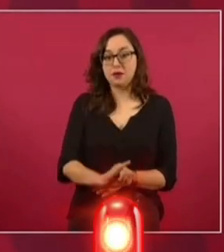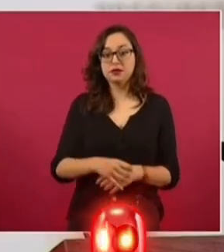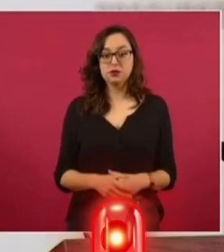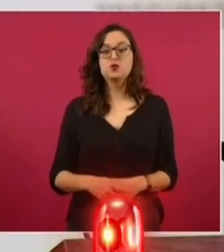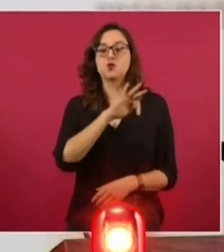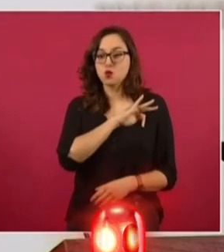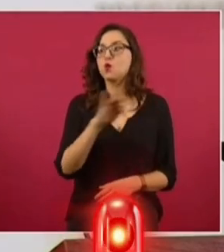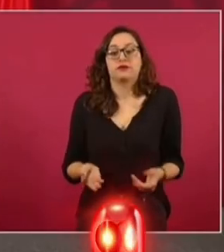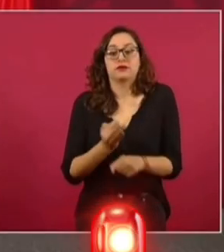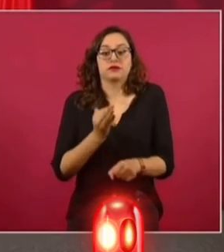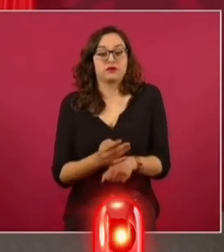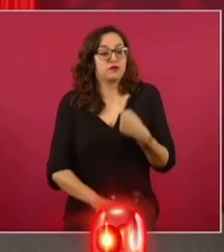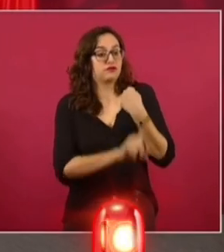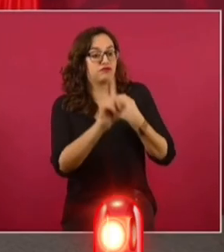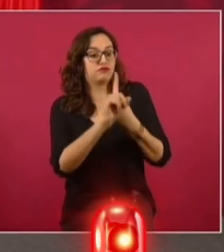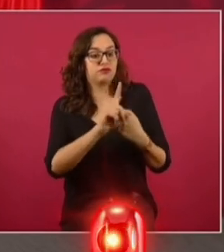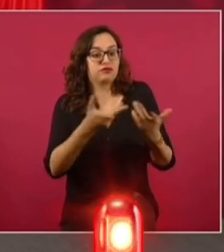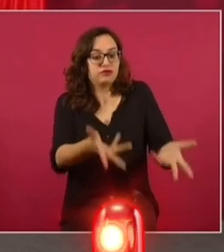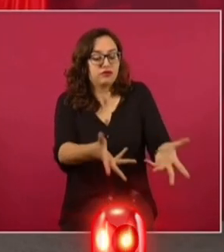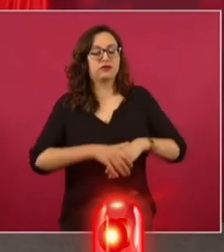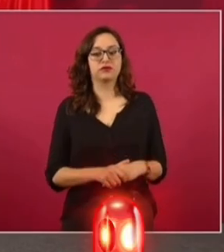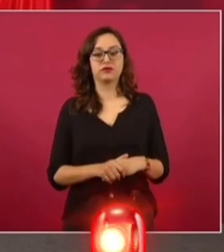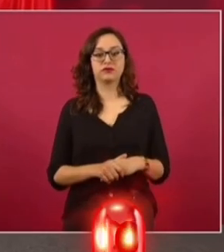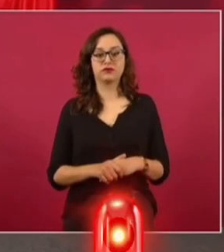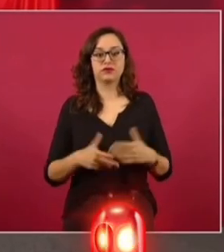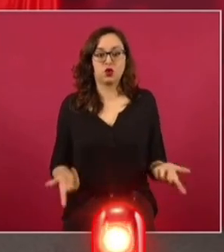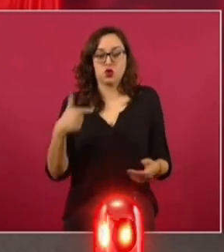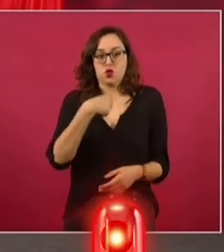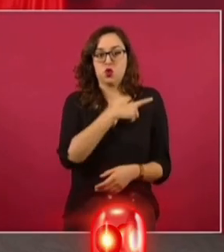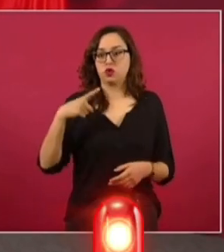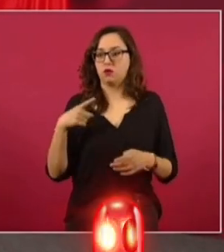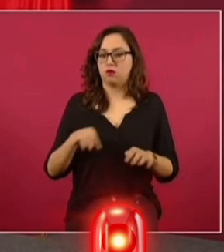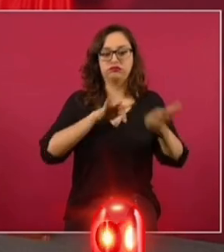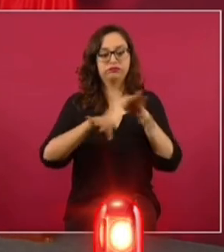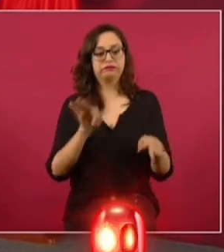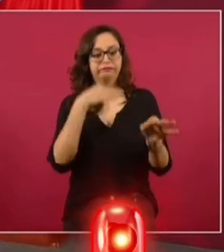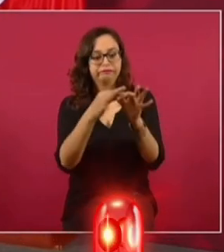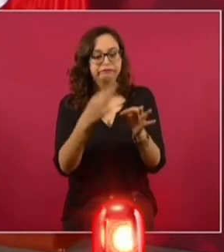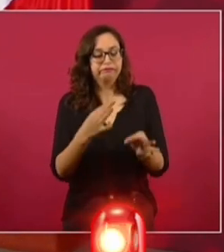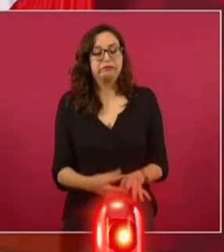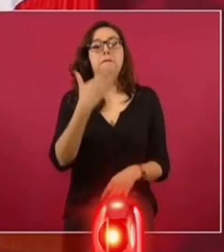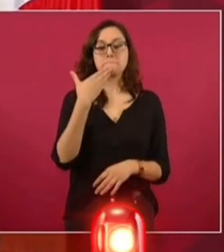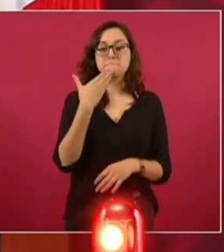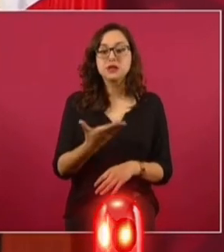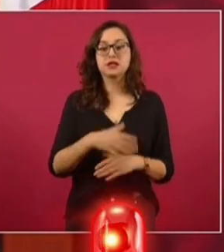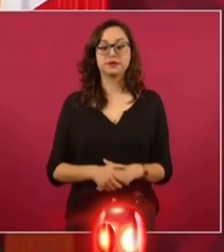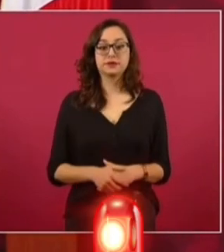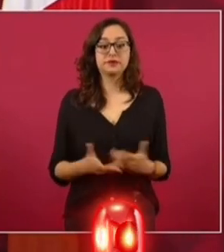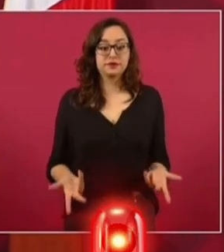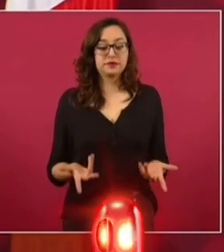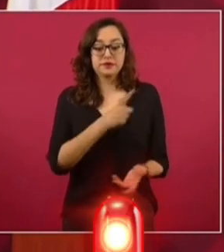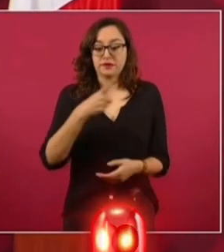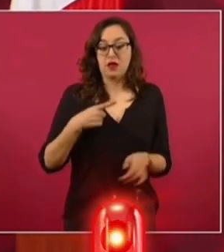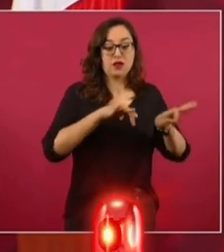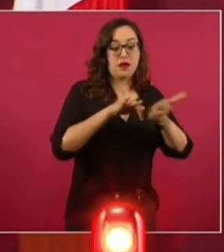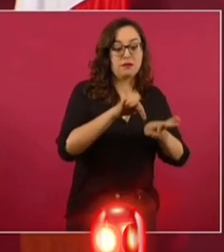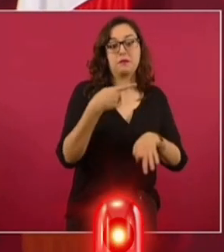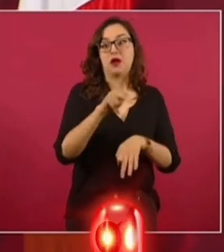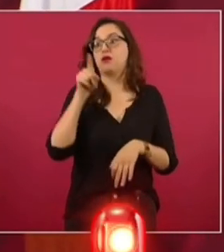para avanzar, porque tengo que entregar buenas cuentas al pueblo. Y tengo un bloque opositor